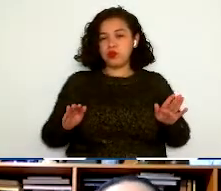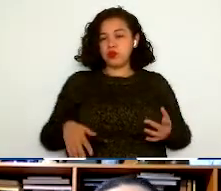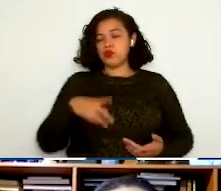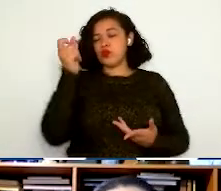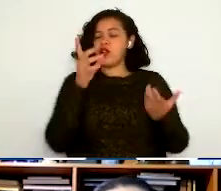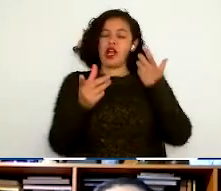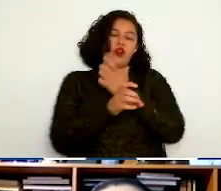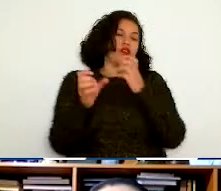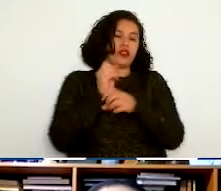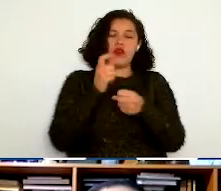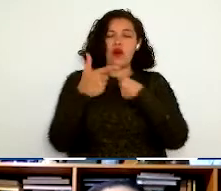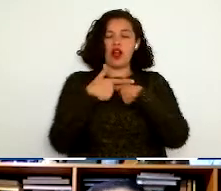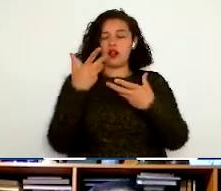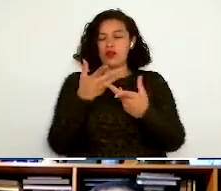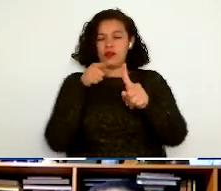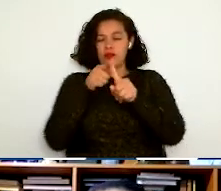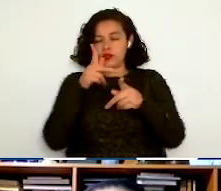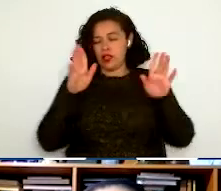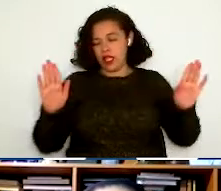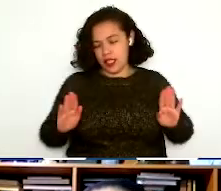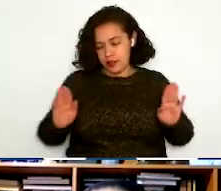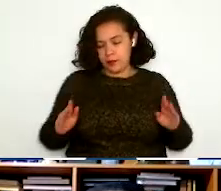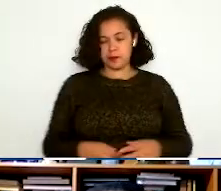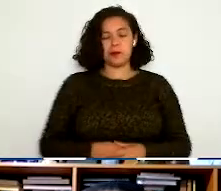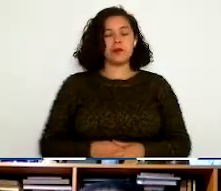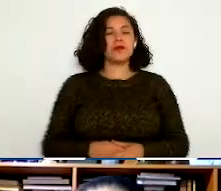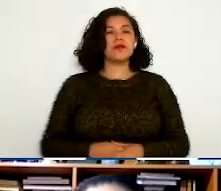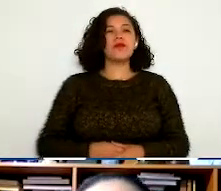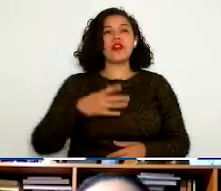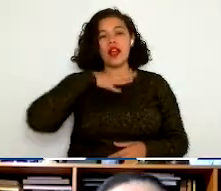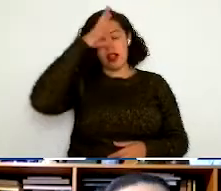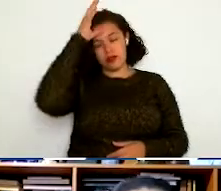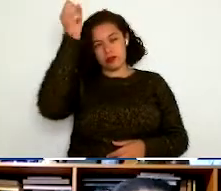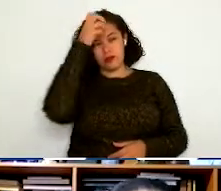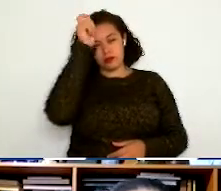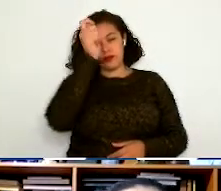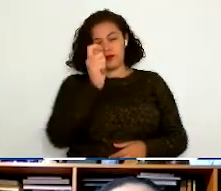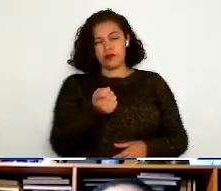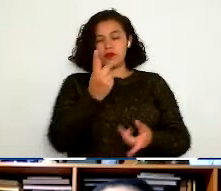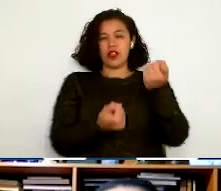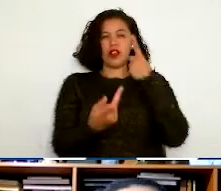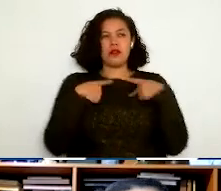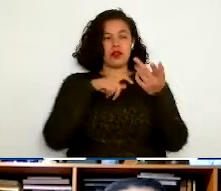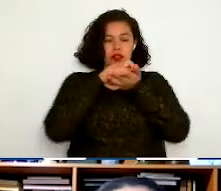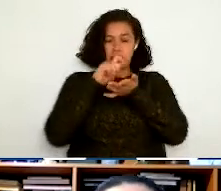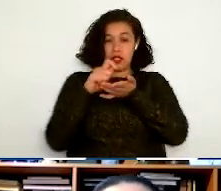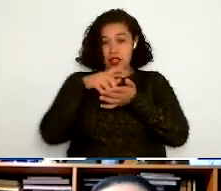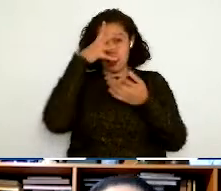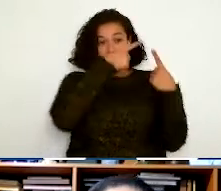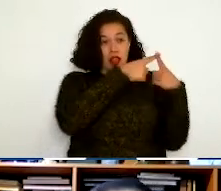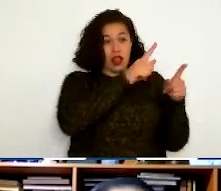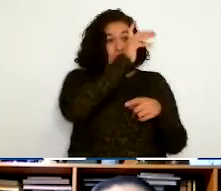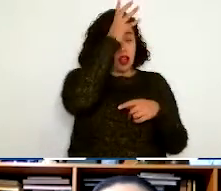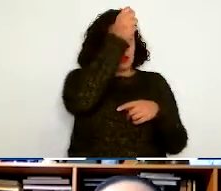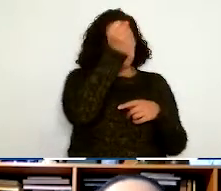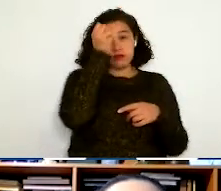alguna cosa. Sin embargo, pues bueno, vamos a ver varias definiciones de algunos autores, definiciones muy distintas para que